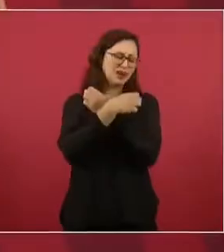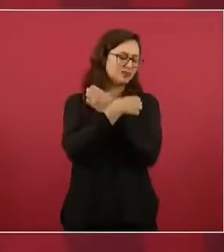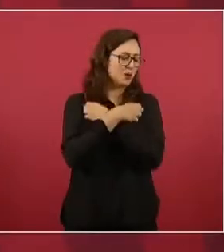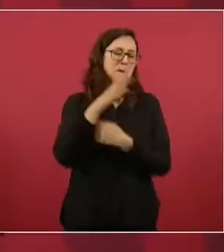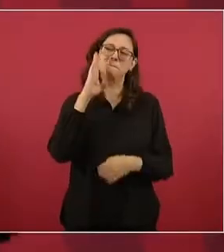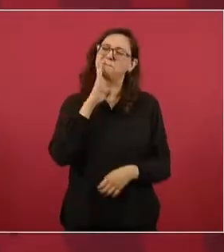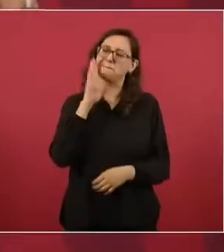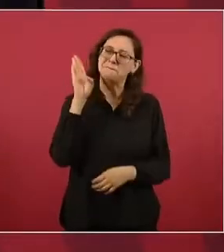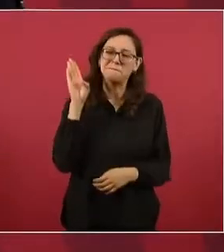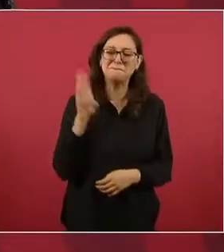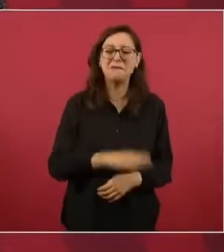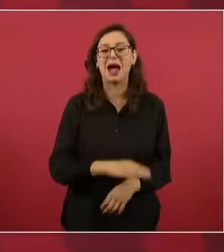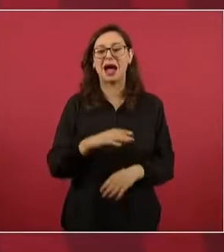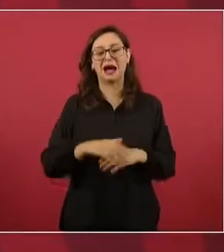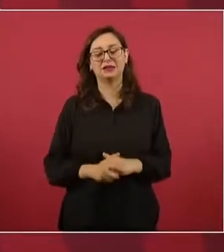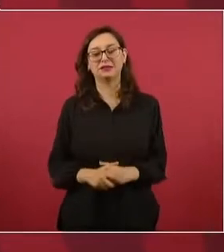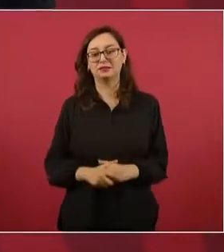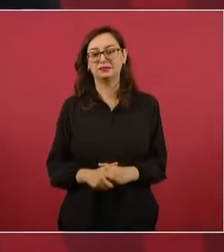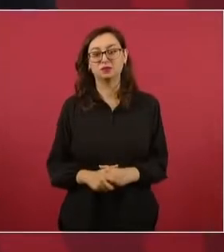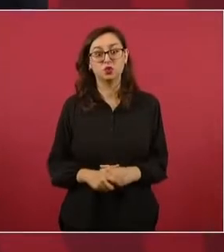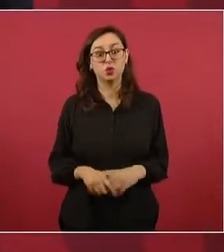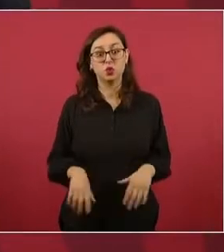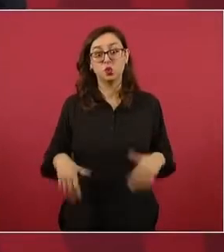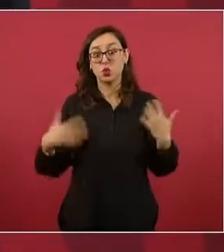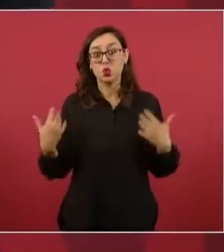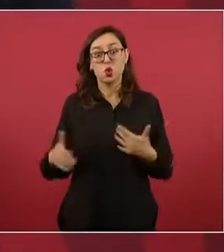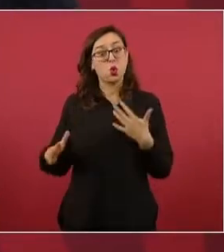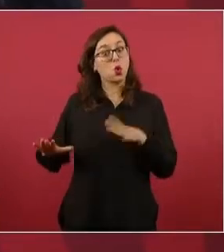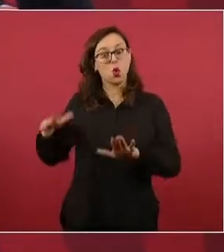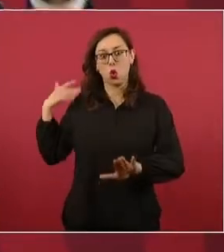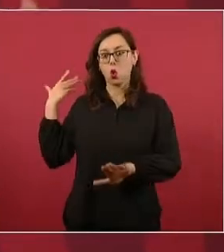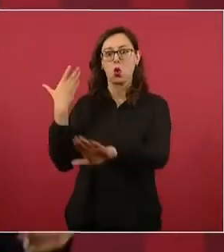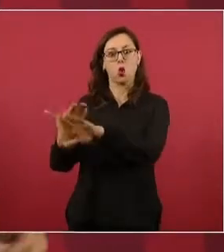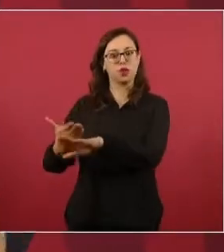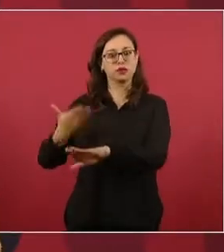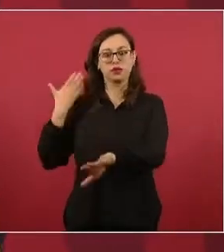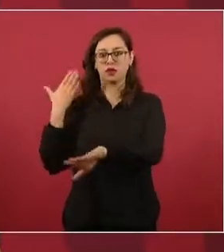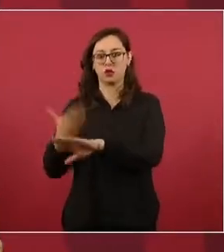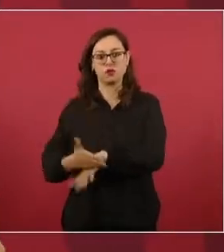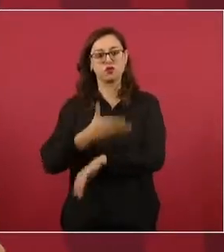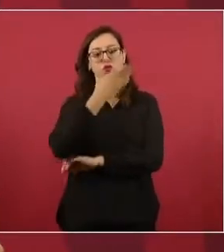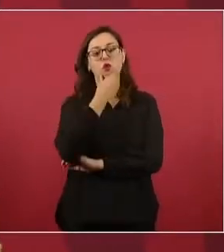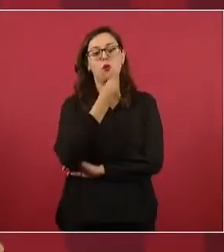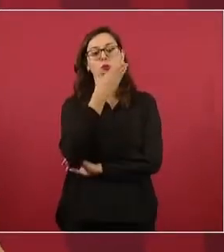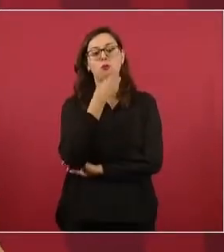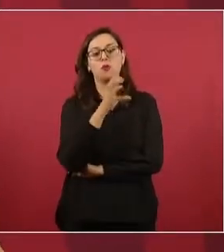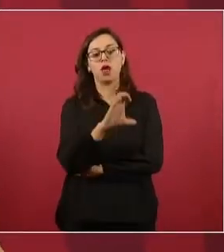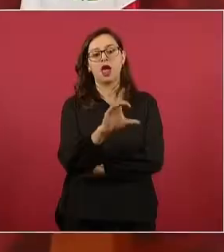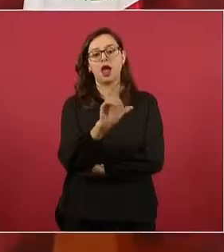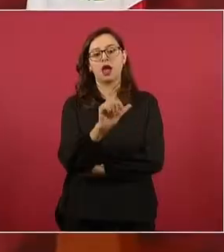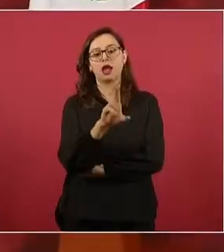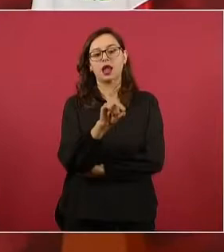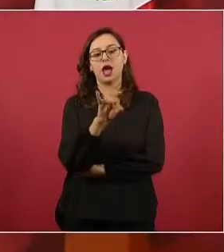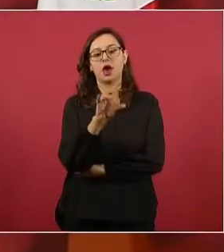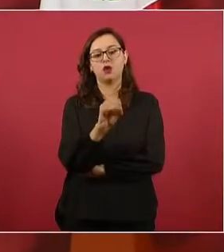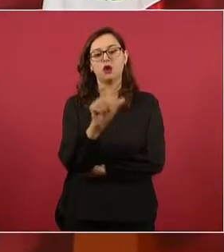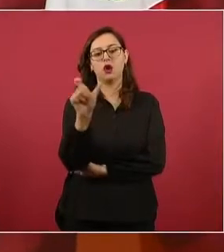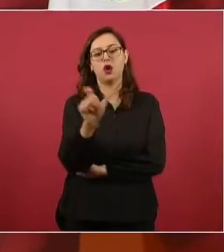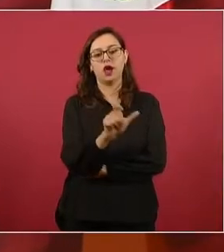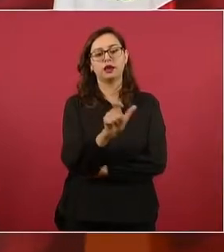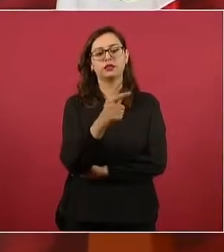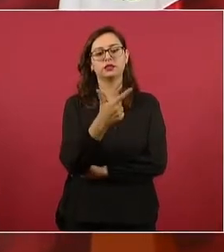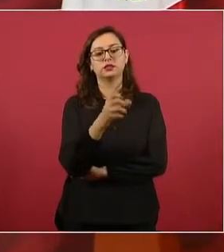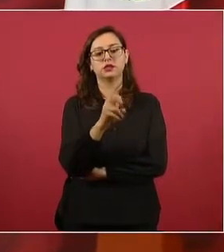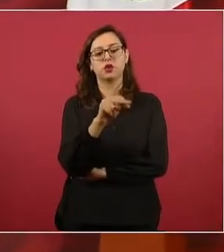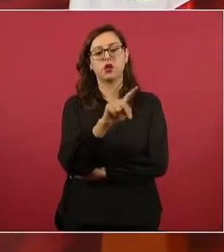porque allí hubo una lanzada, bueno, hasta Claudio X González encabezó una campaña en contra de